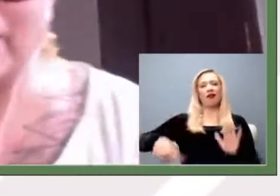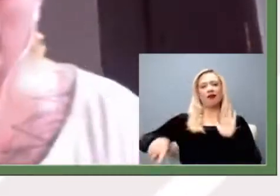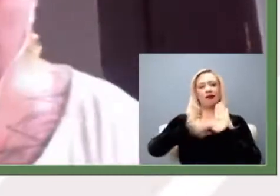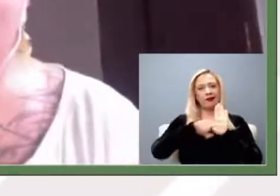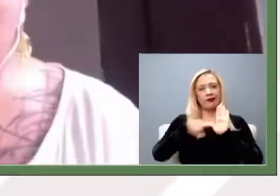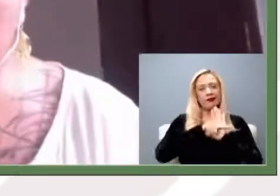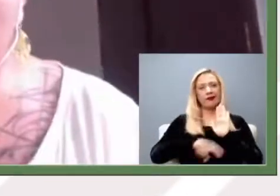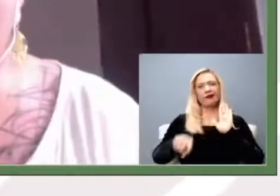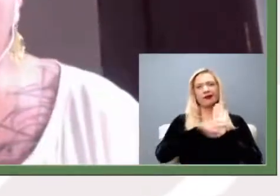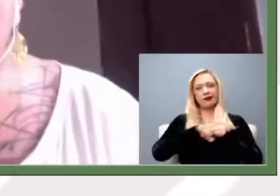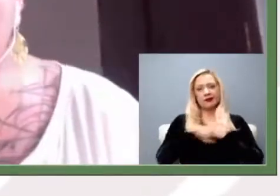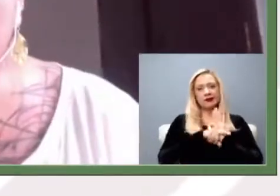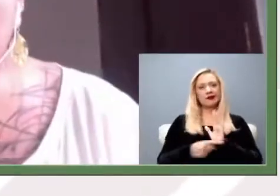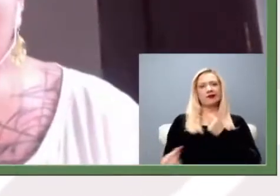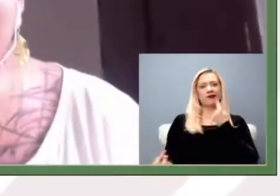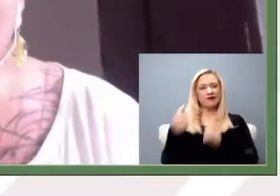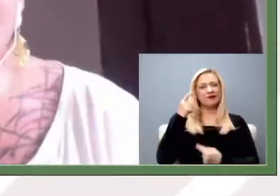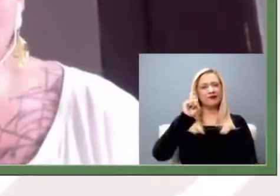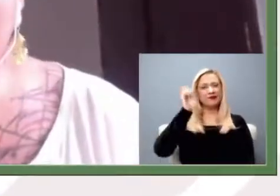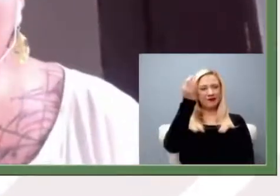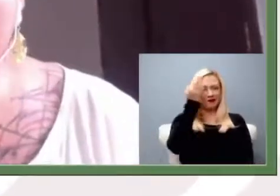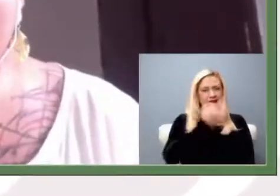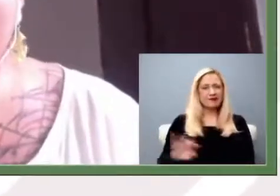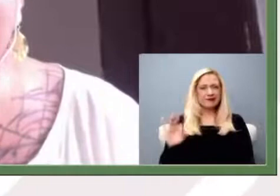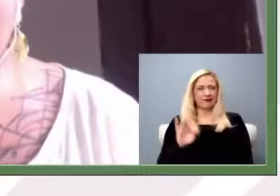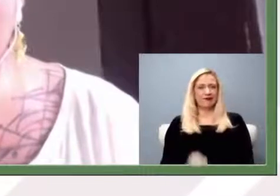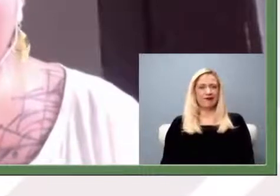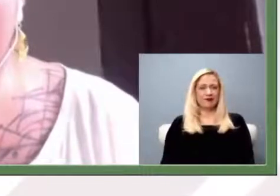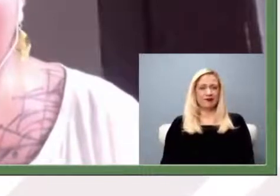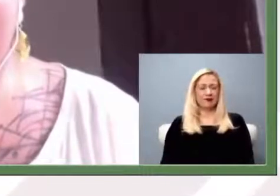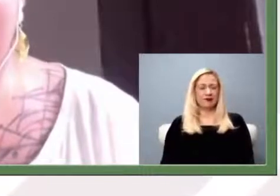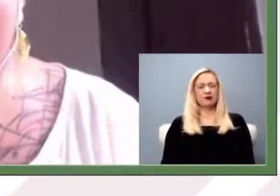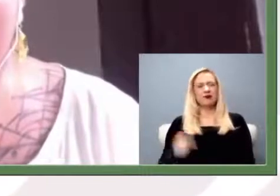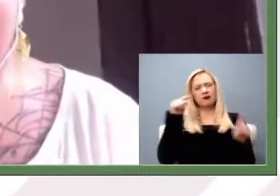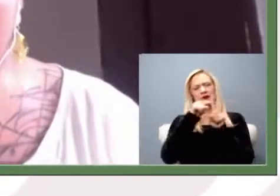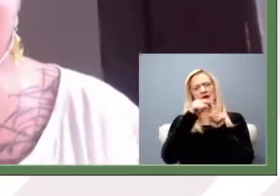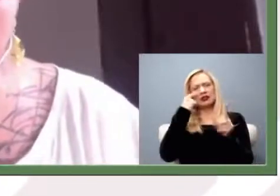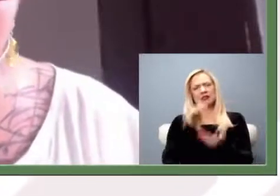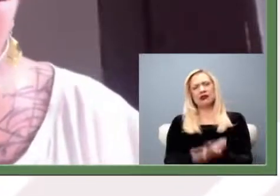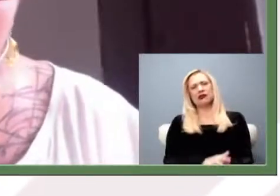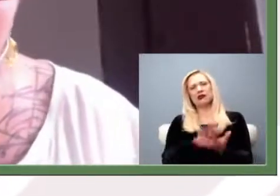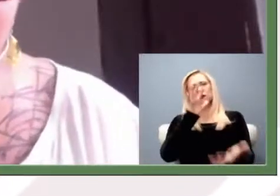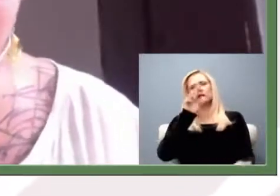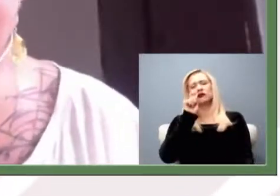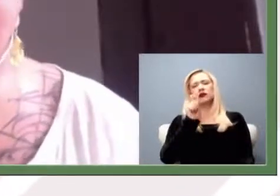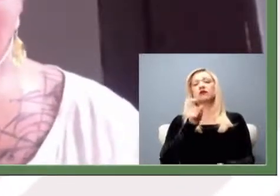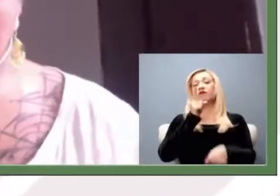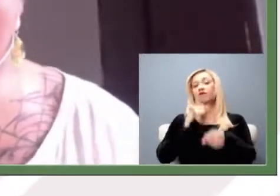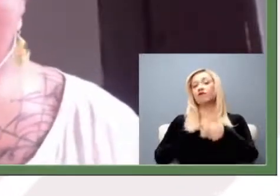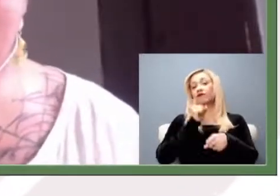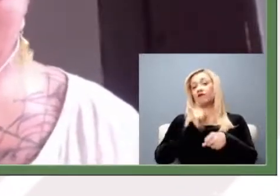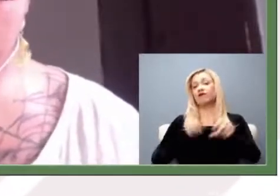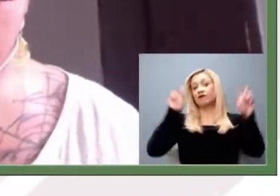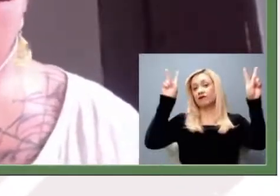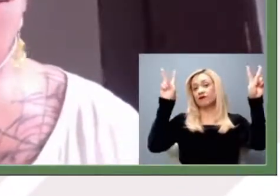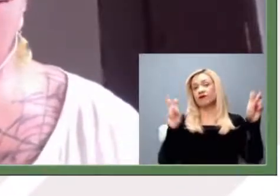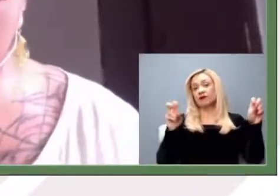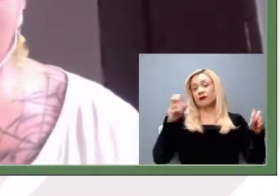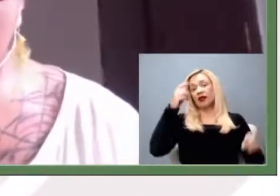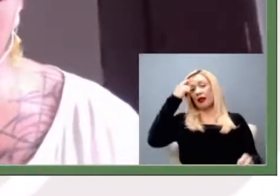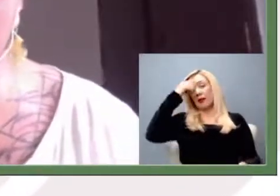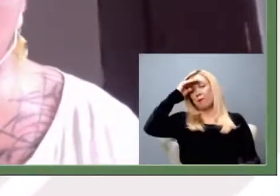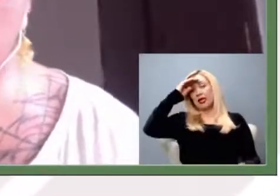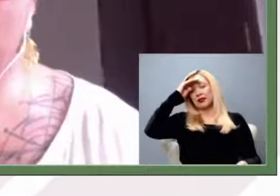tintes peyorativos. Entonces, uno de ellos ha sido el tema de la enfermedad. Mirar a las personas